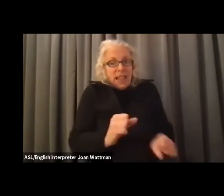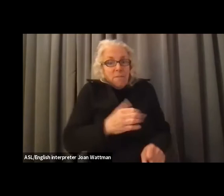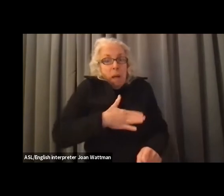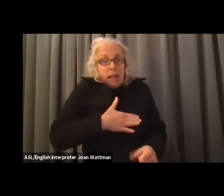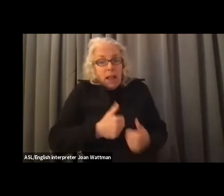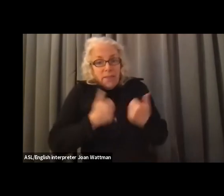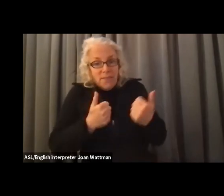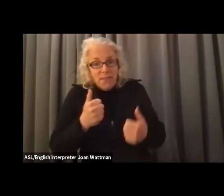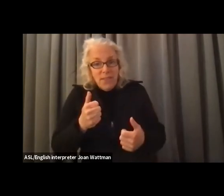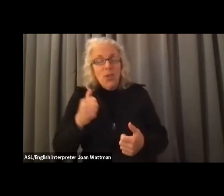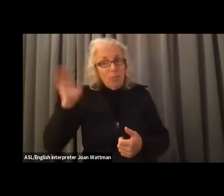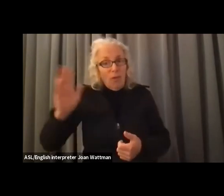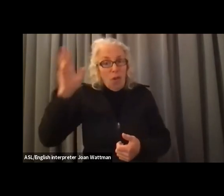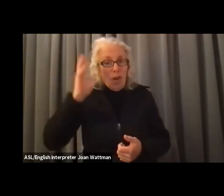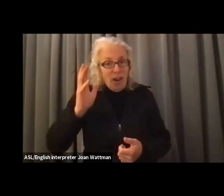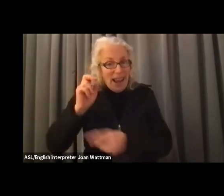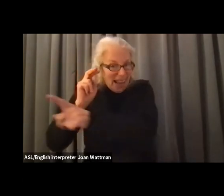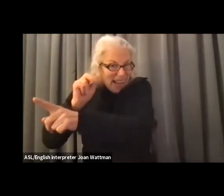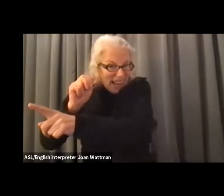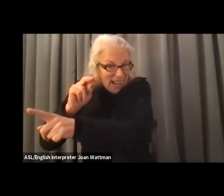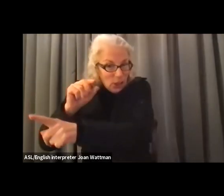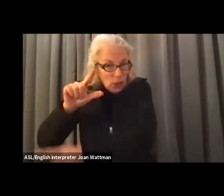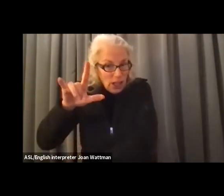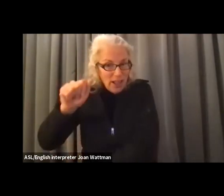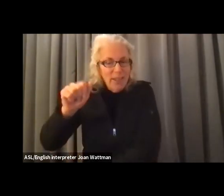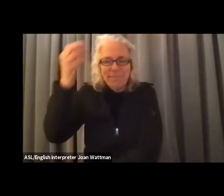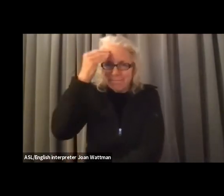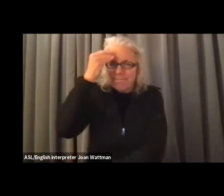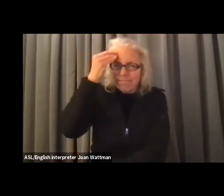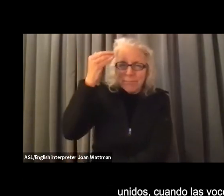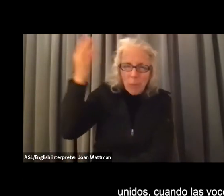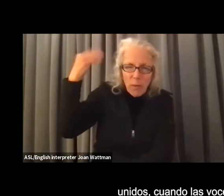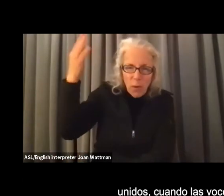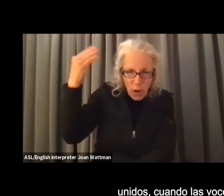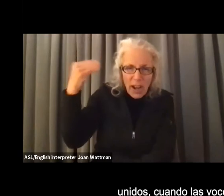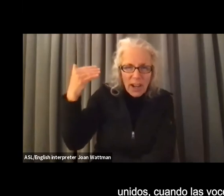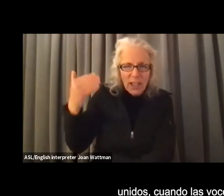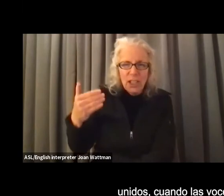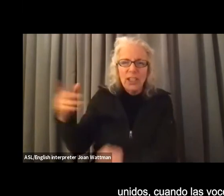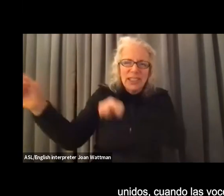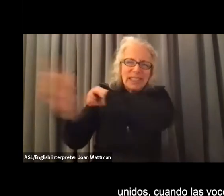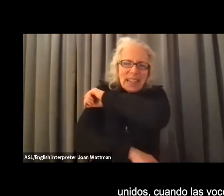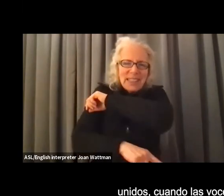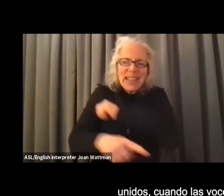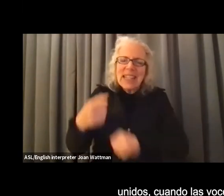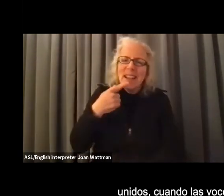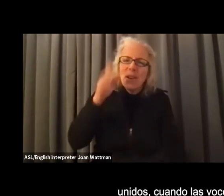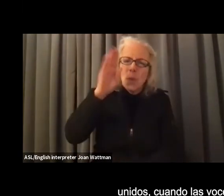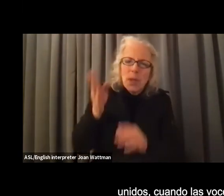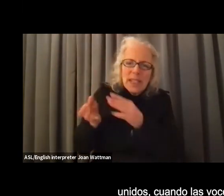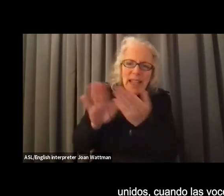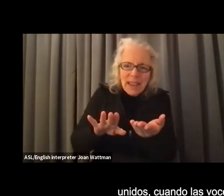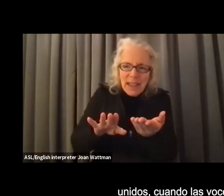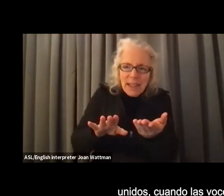a pena de muerte. Es una demostración que cuando los pueblos se unen, cuando las voces se articulan,